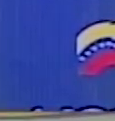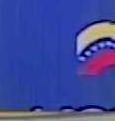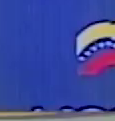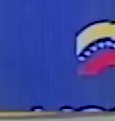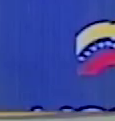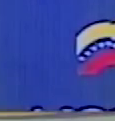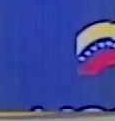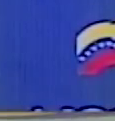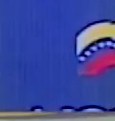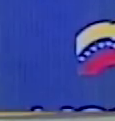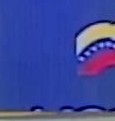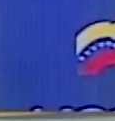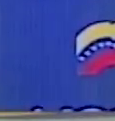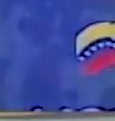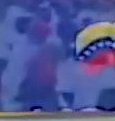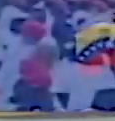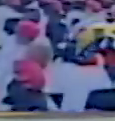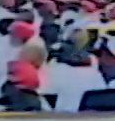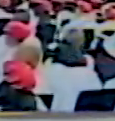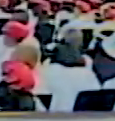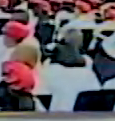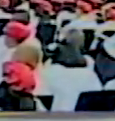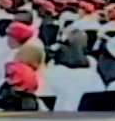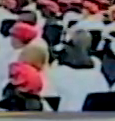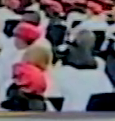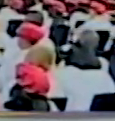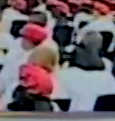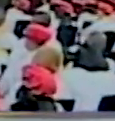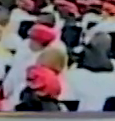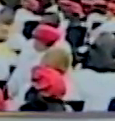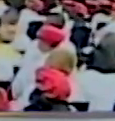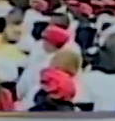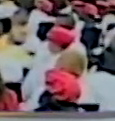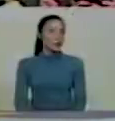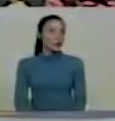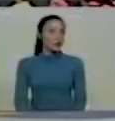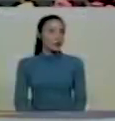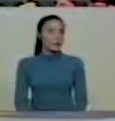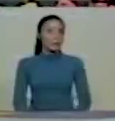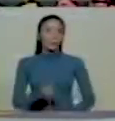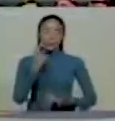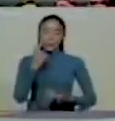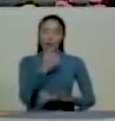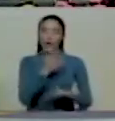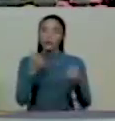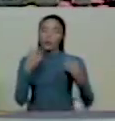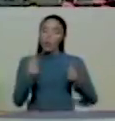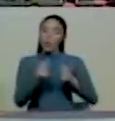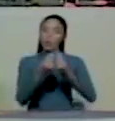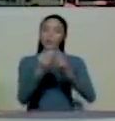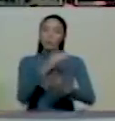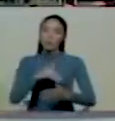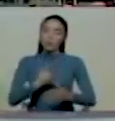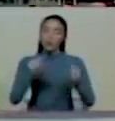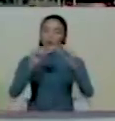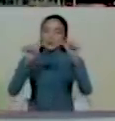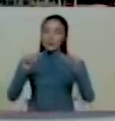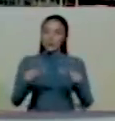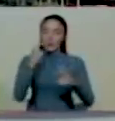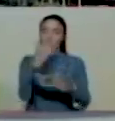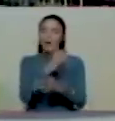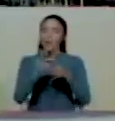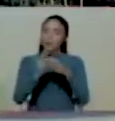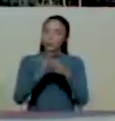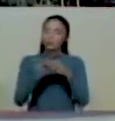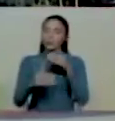hacerlo juntos, que solo juntos es posible avanzar en un sistema del siglo XXI, en un sistema